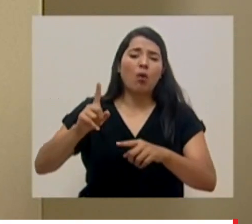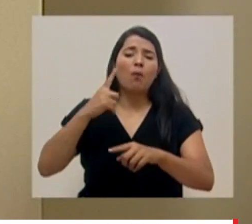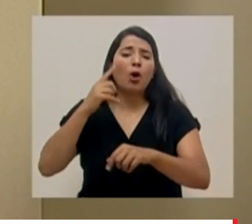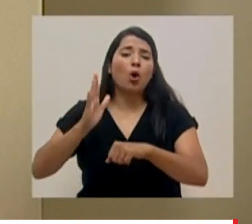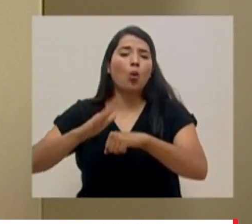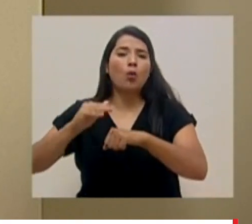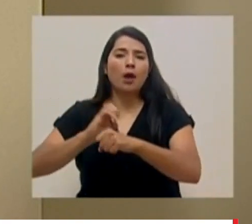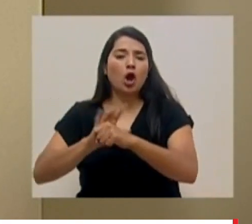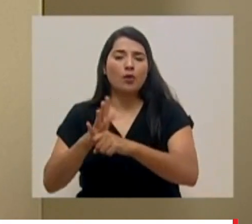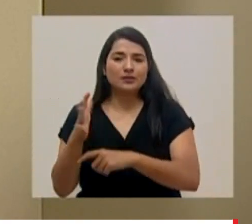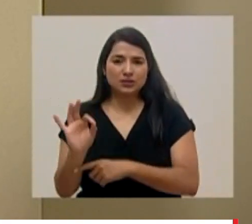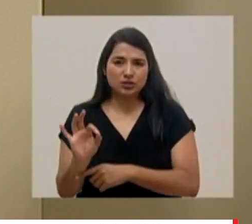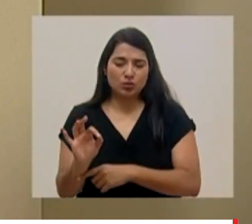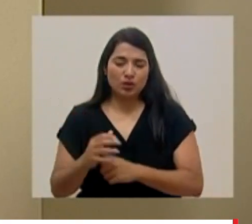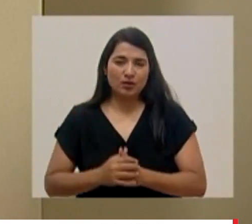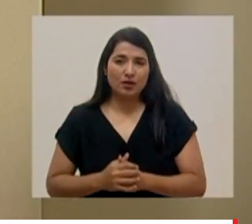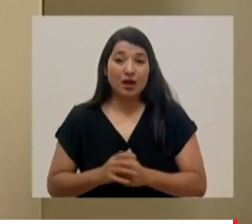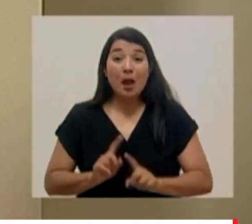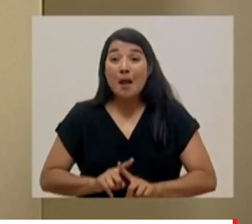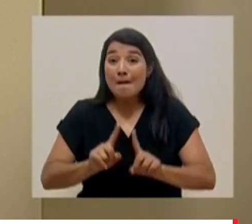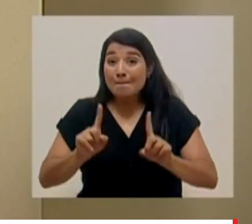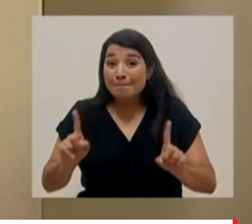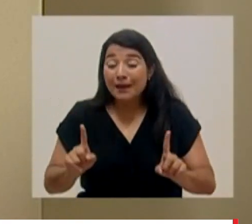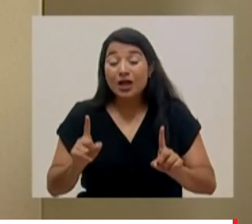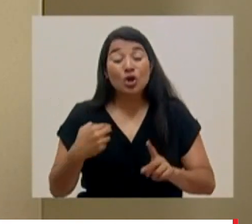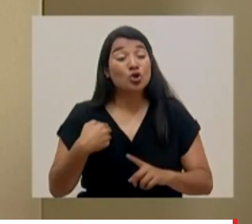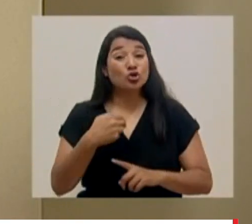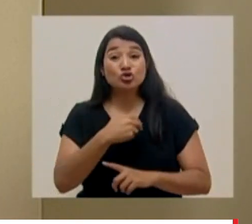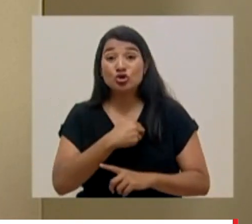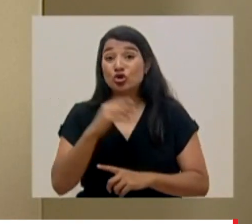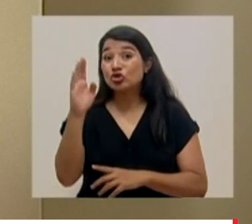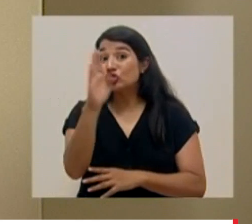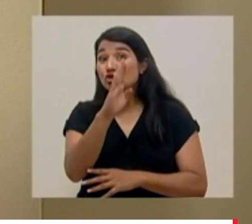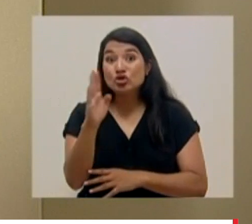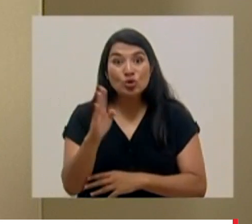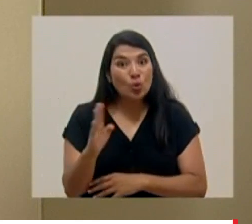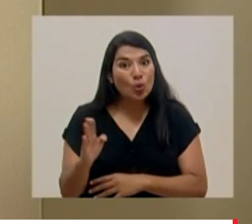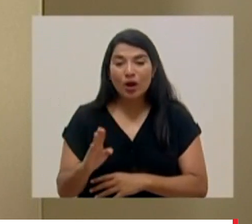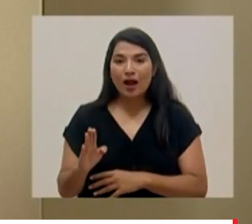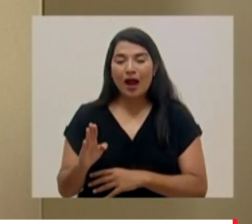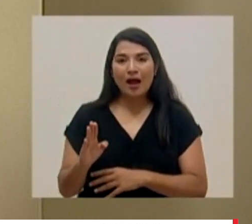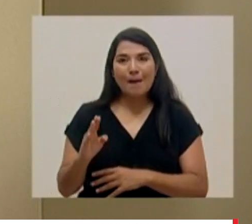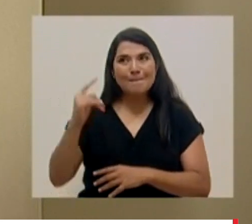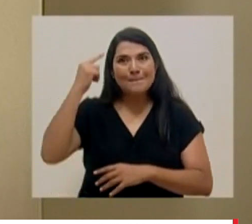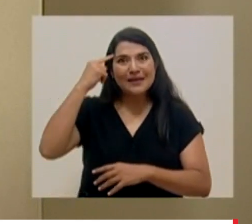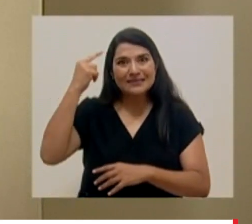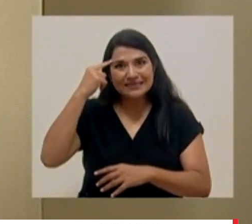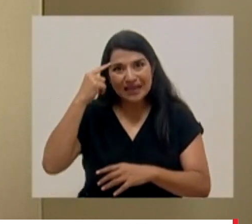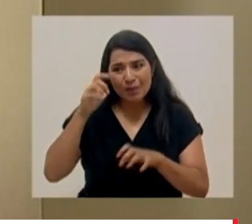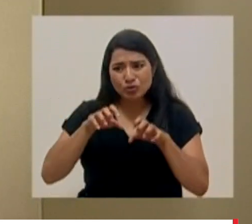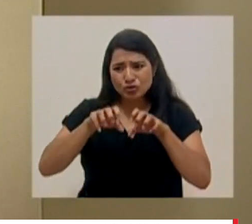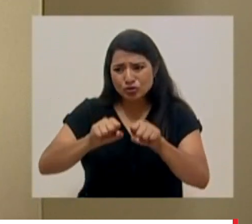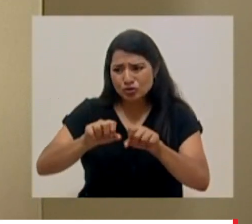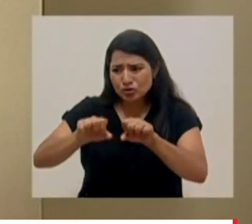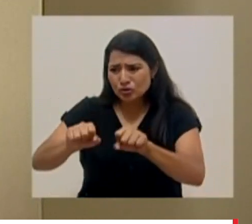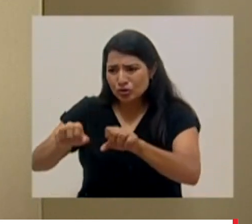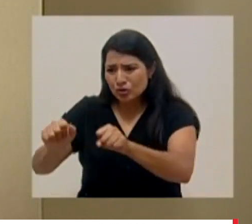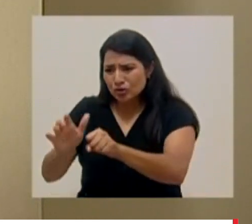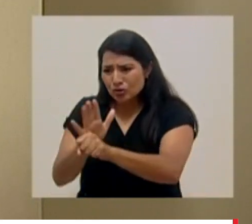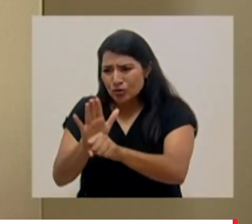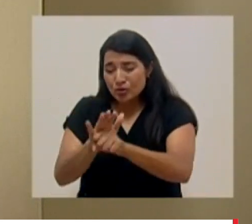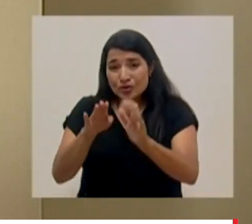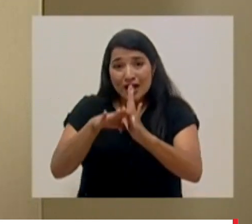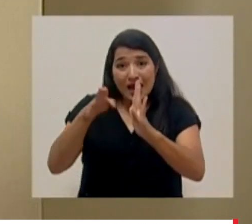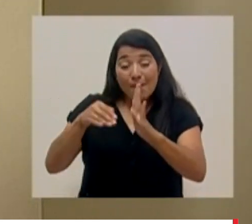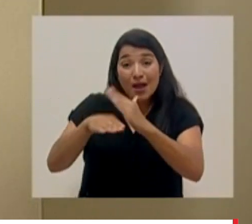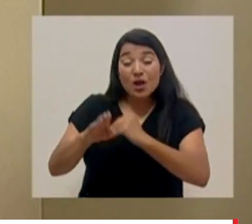Pero nunca hemos visto que estemos proyectando saturar una cantidad de camas UCI que hasta hoy